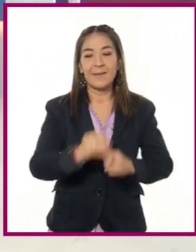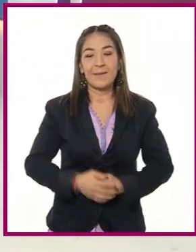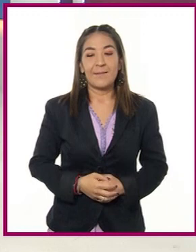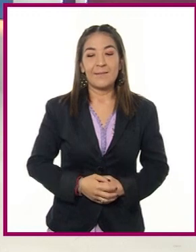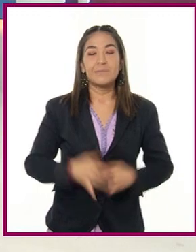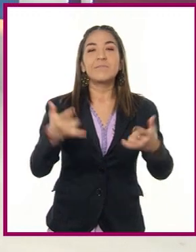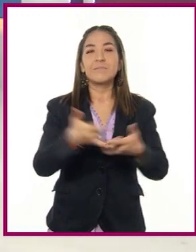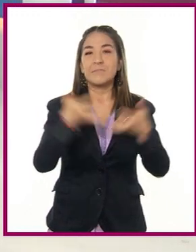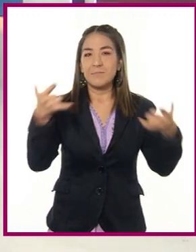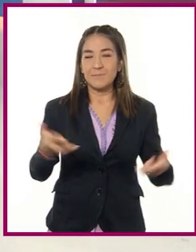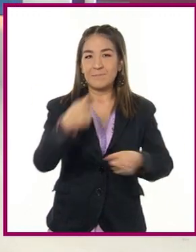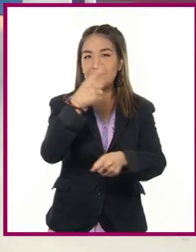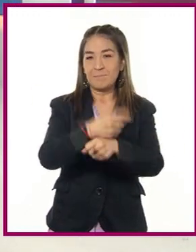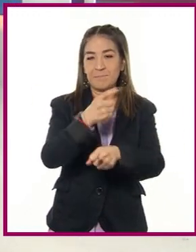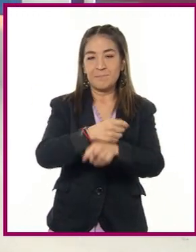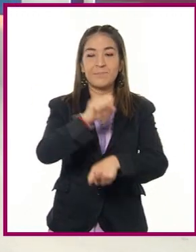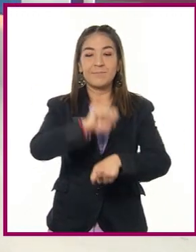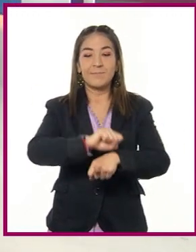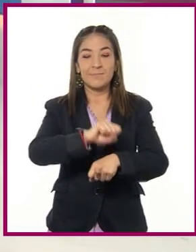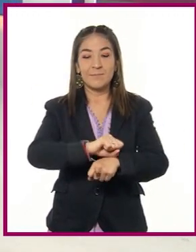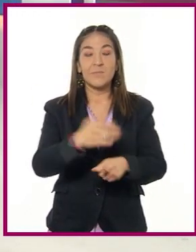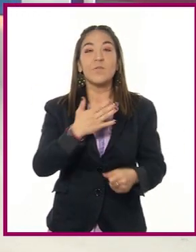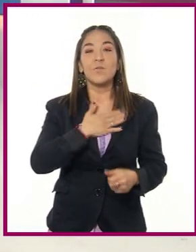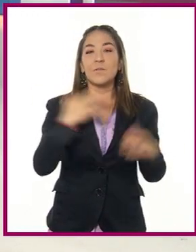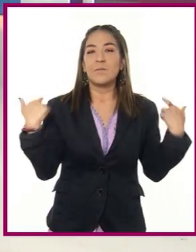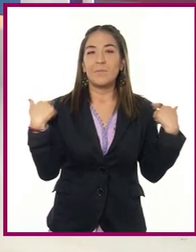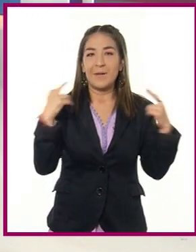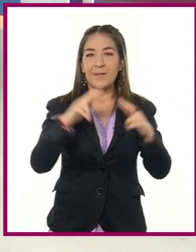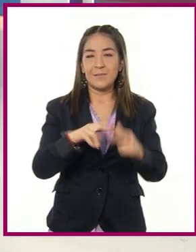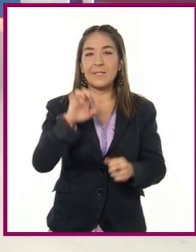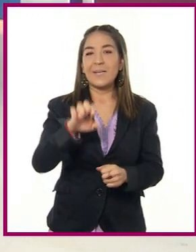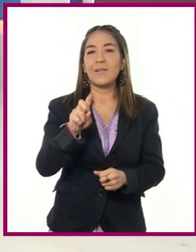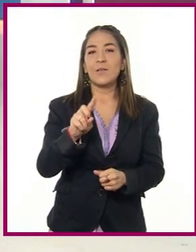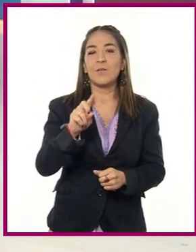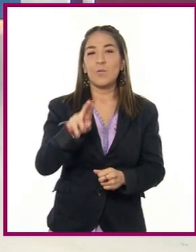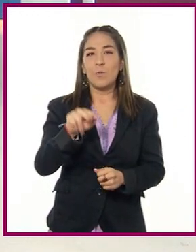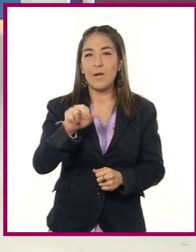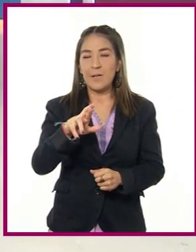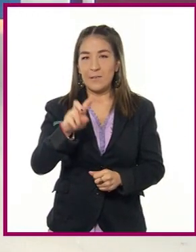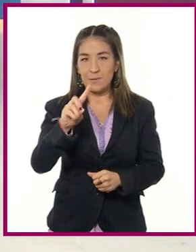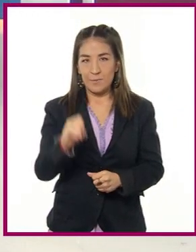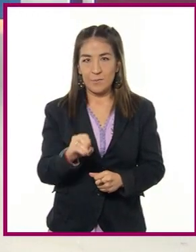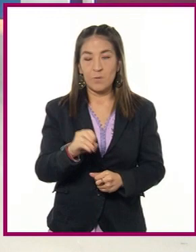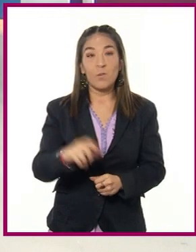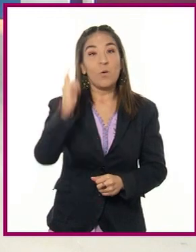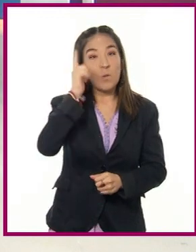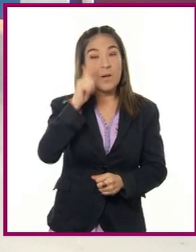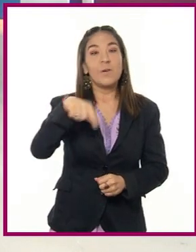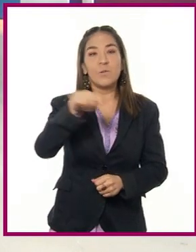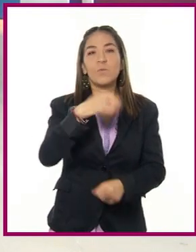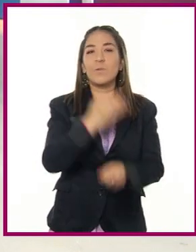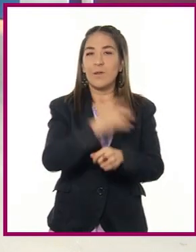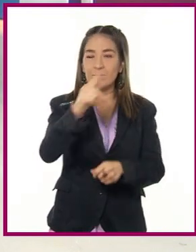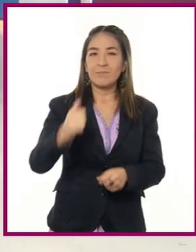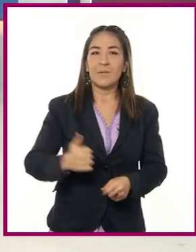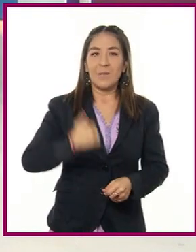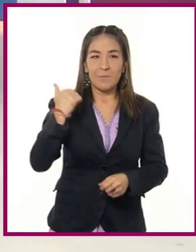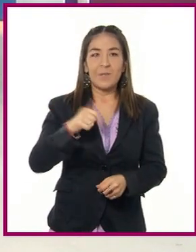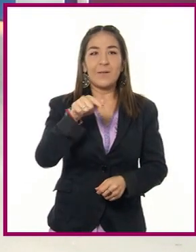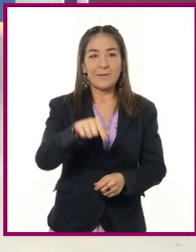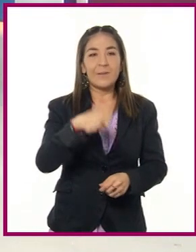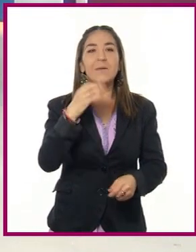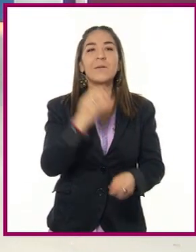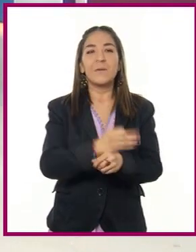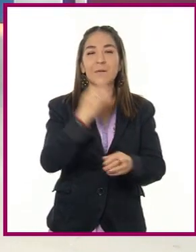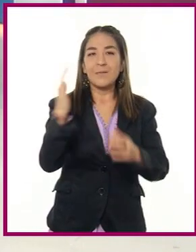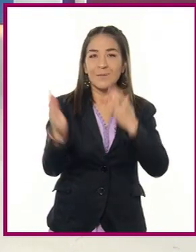asignatura Historia Primer Grado. Soy el profesor Eduardo Monroy. Espero que en estos días estén aprovechando la oportunidad de estudiar